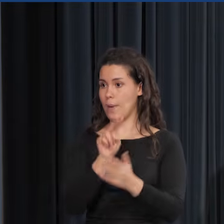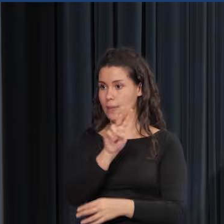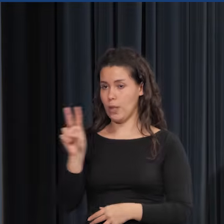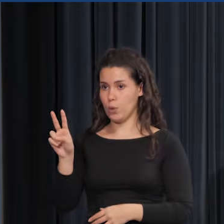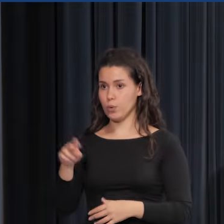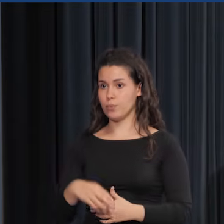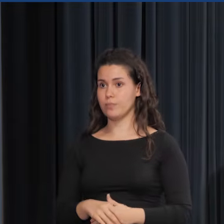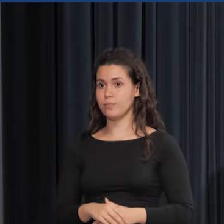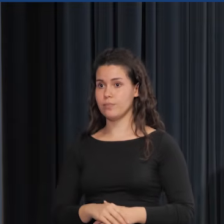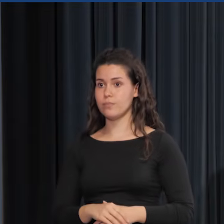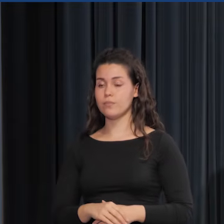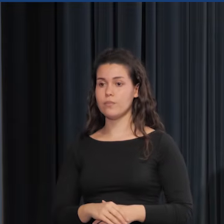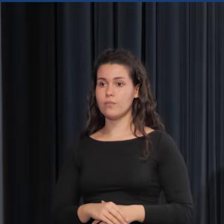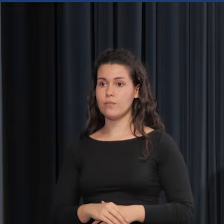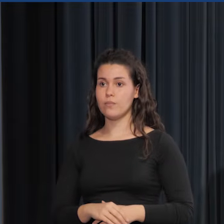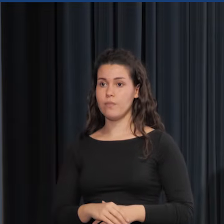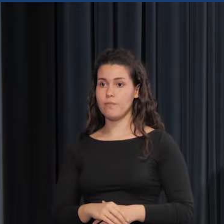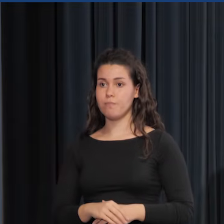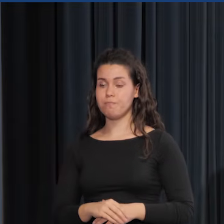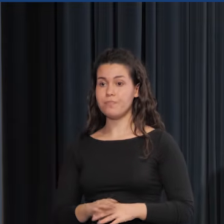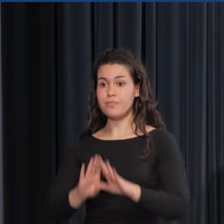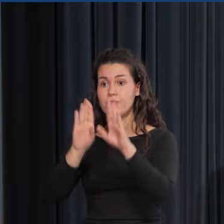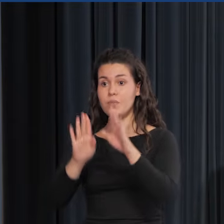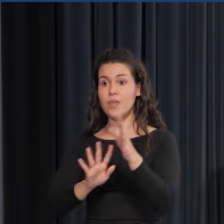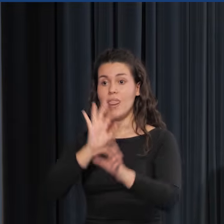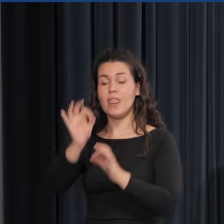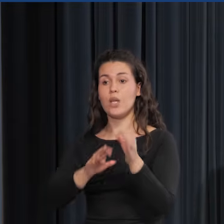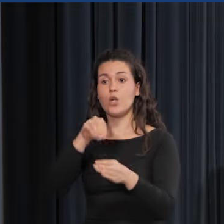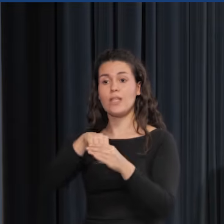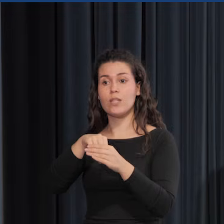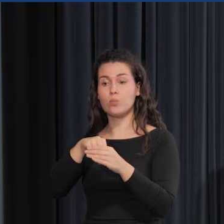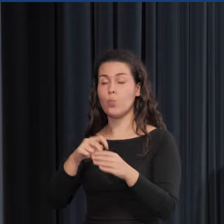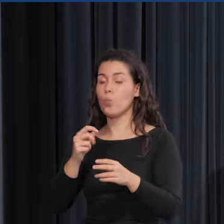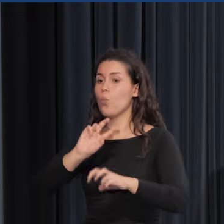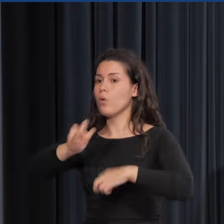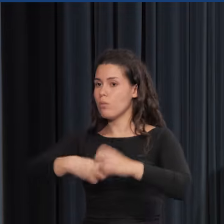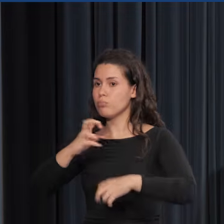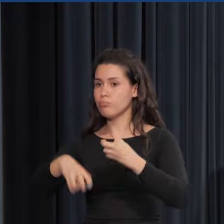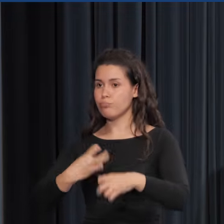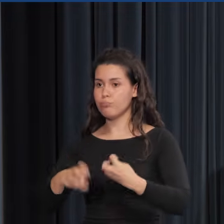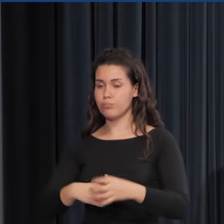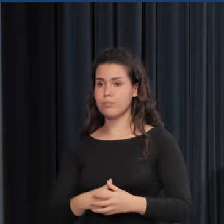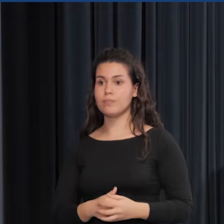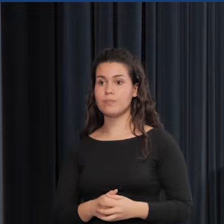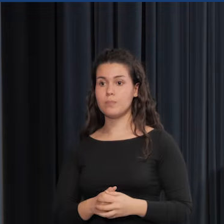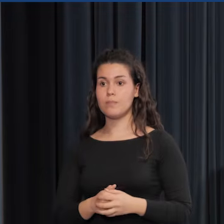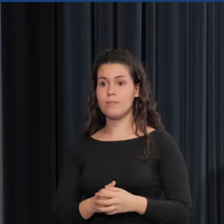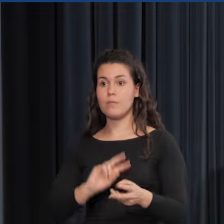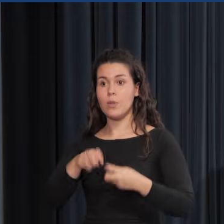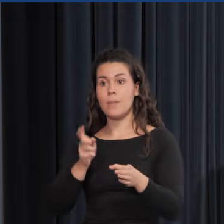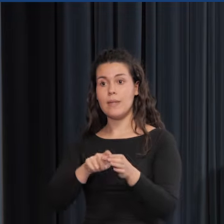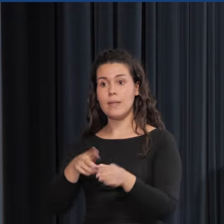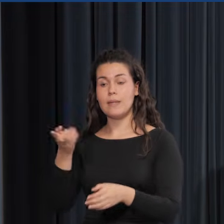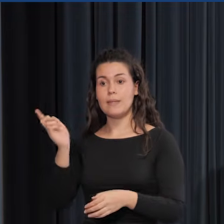y que ha supuesto pues, una actualización de todos los contenidos del ciclo. Hay que recordar que en esta actualización ha participado la Comisión